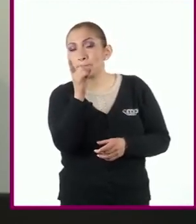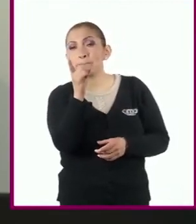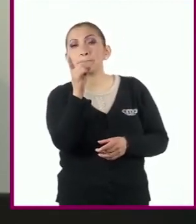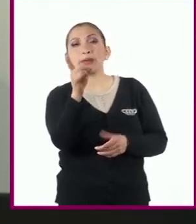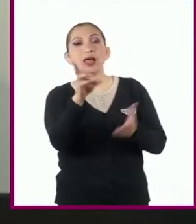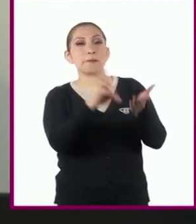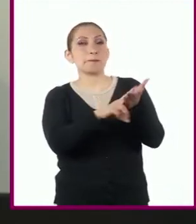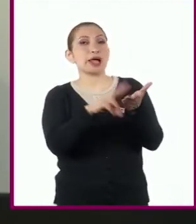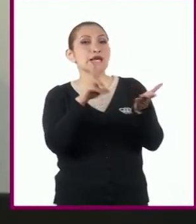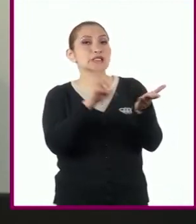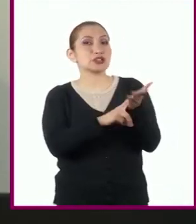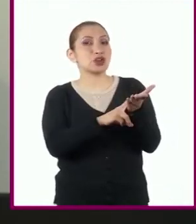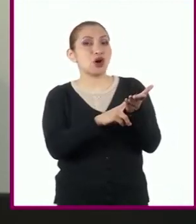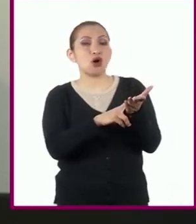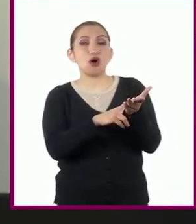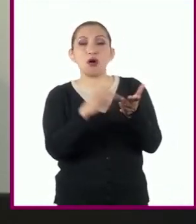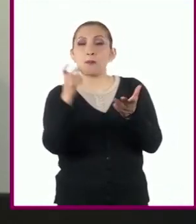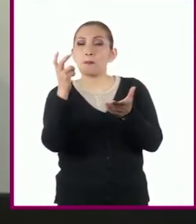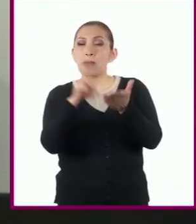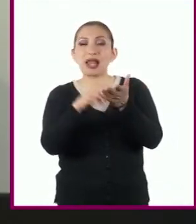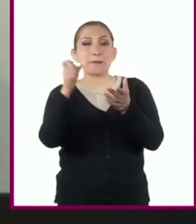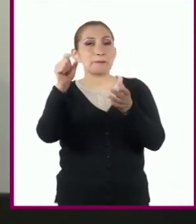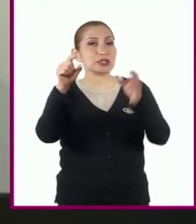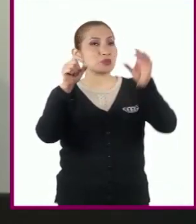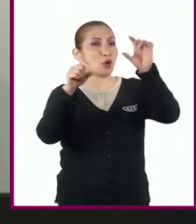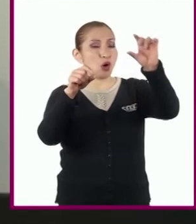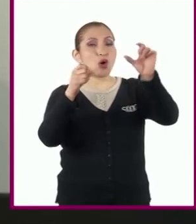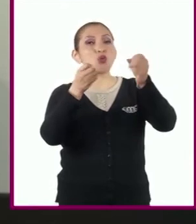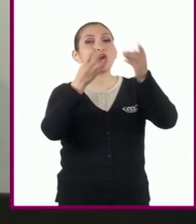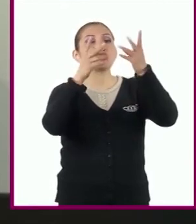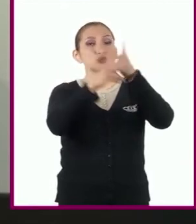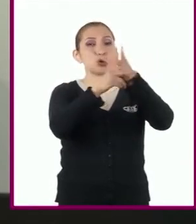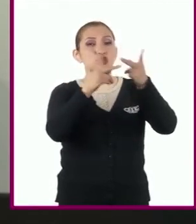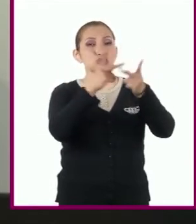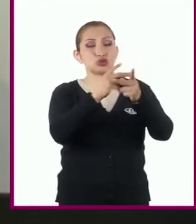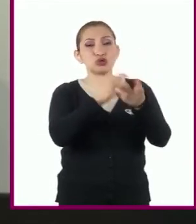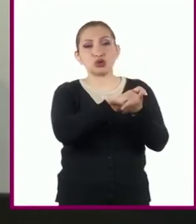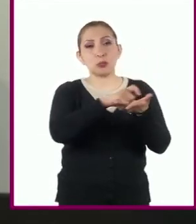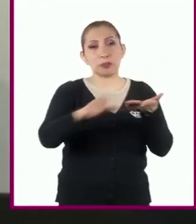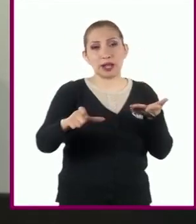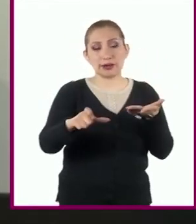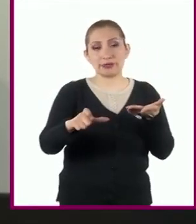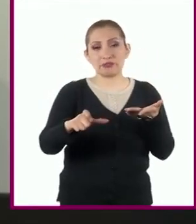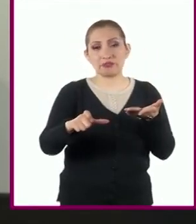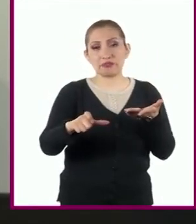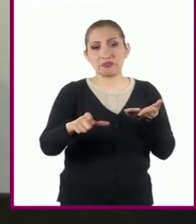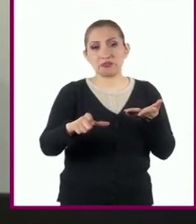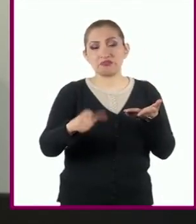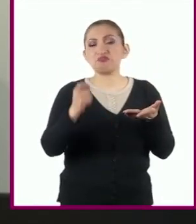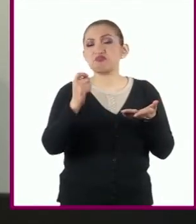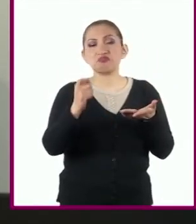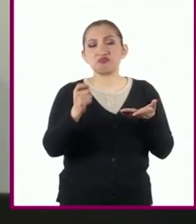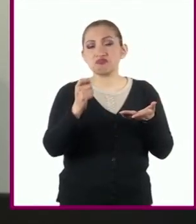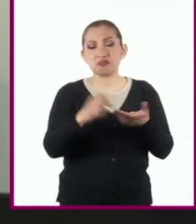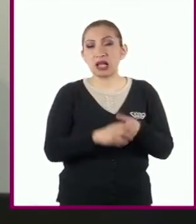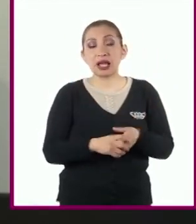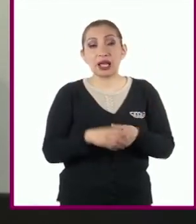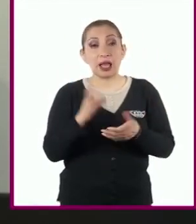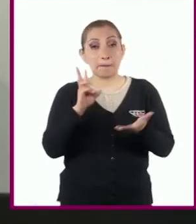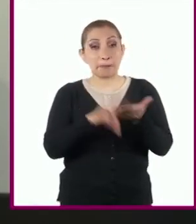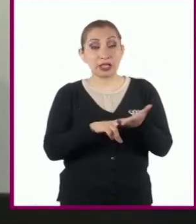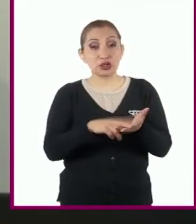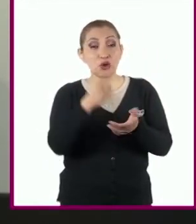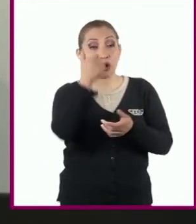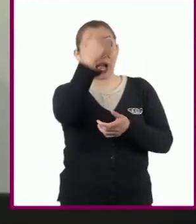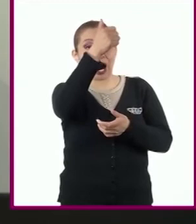el costo es proporcional a la cantidad de piezas de un artículo. Esto significa que el costo